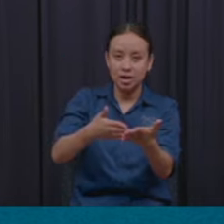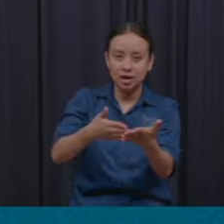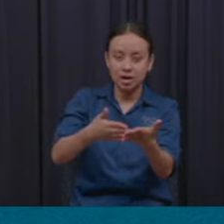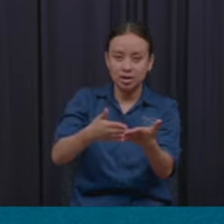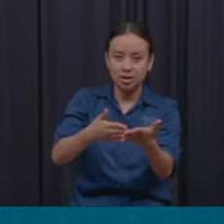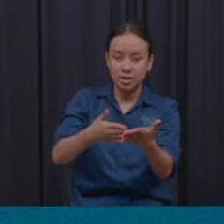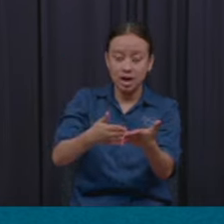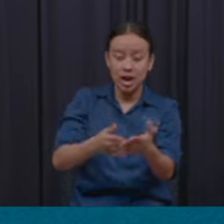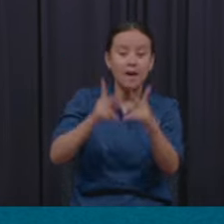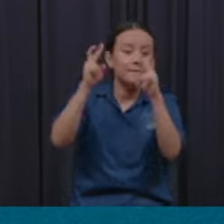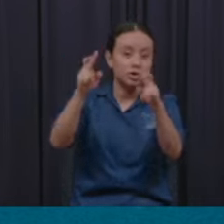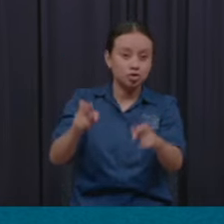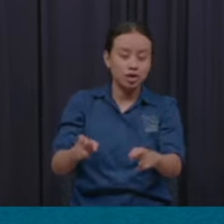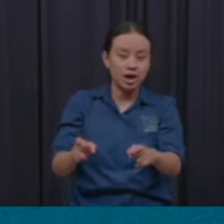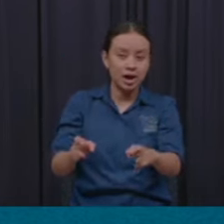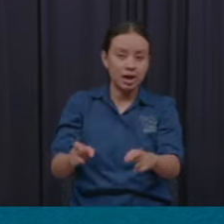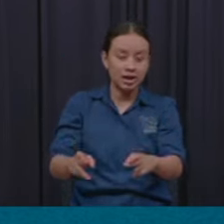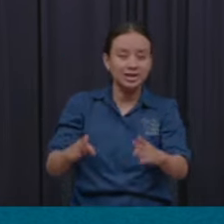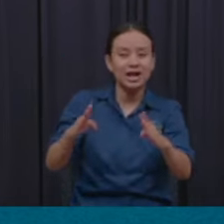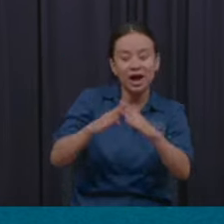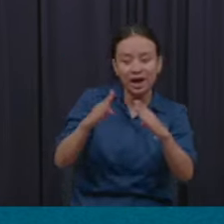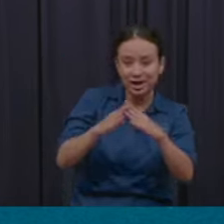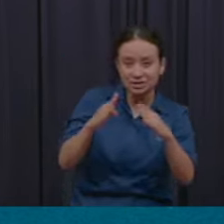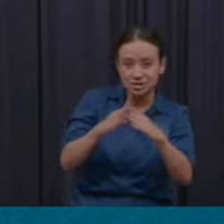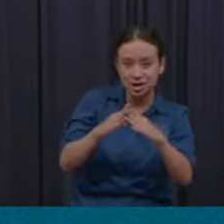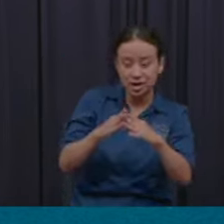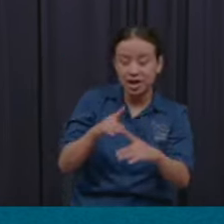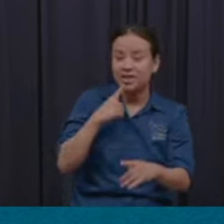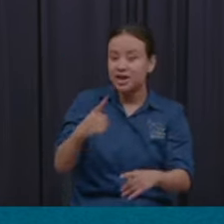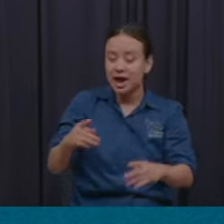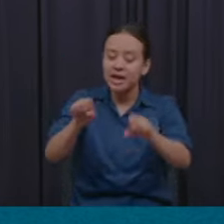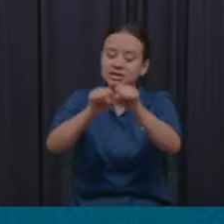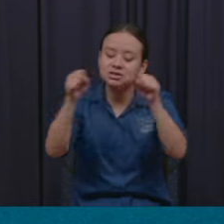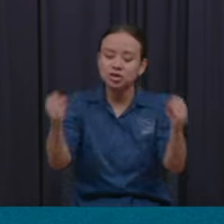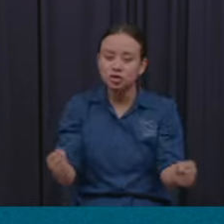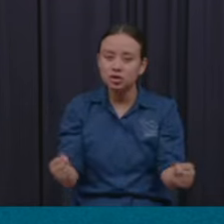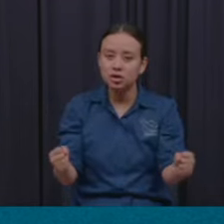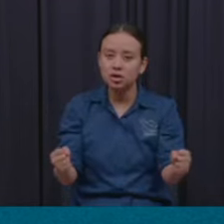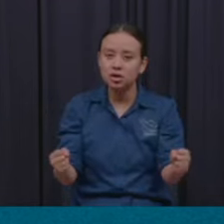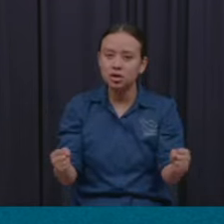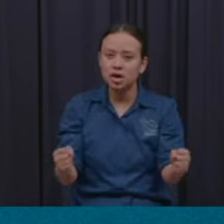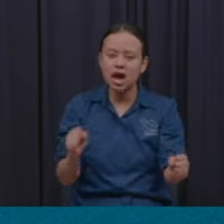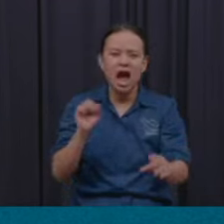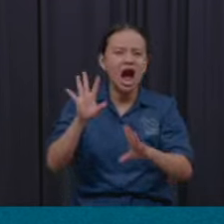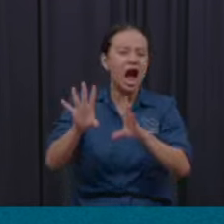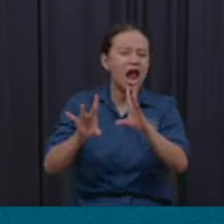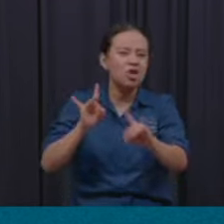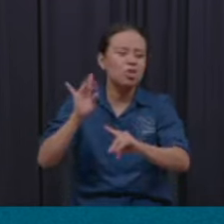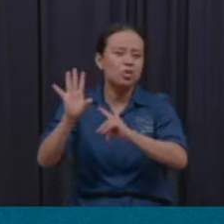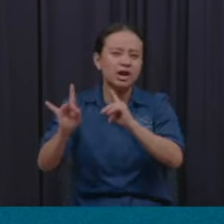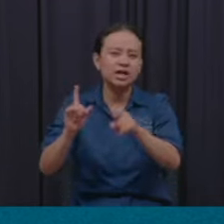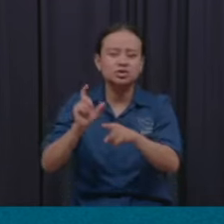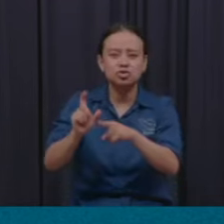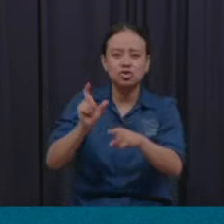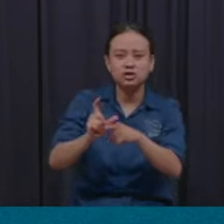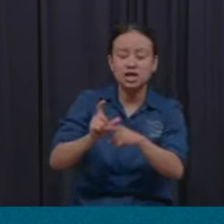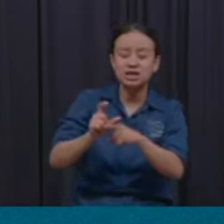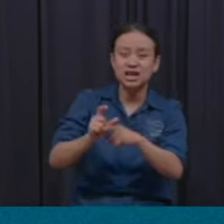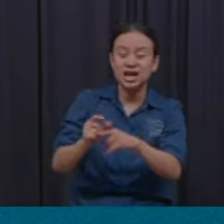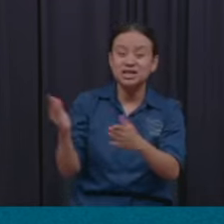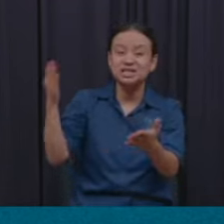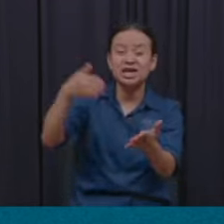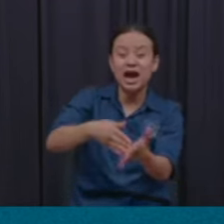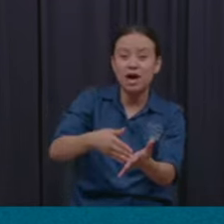la casa y dará aviso al sacerdote diciendo, algo como plaga ha aparecido en mi